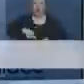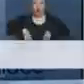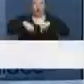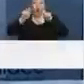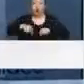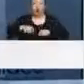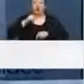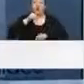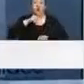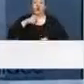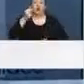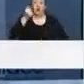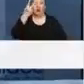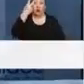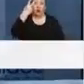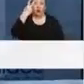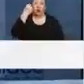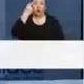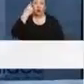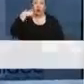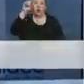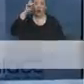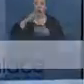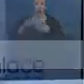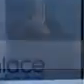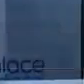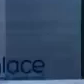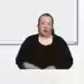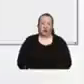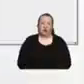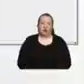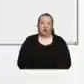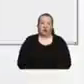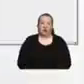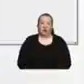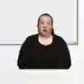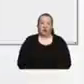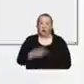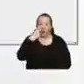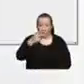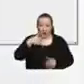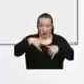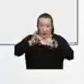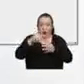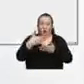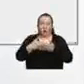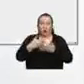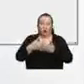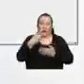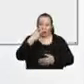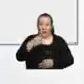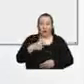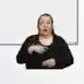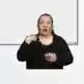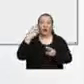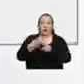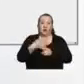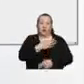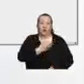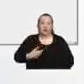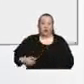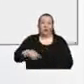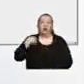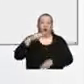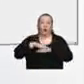no me acuerdo de negociar hasta el último centavo si vamos para que vean las grandes pruebas para que esta condena un ex-presidente influjo psíquico